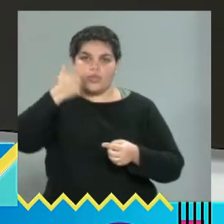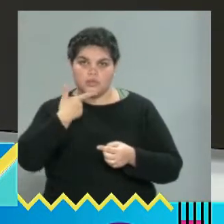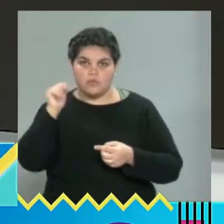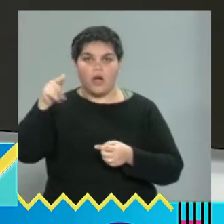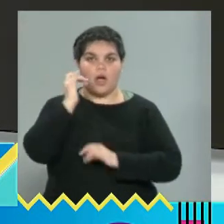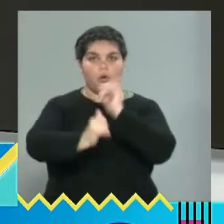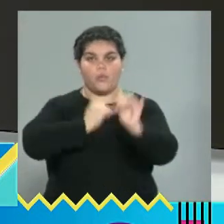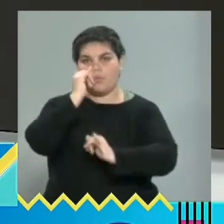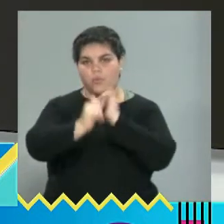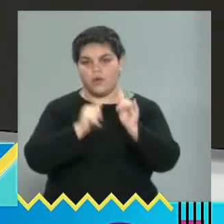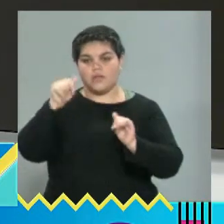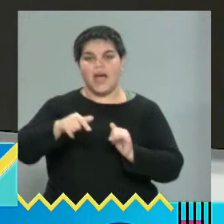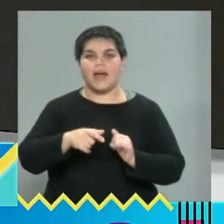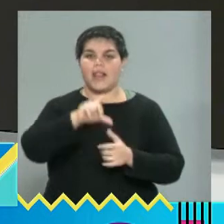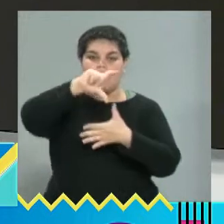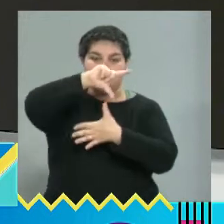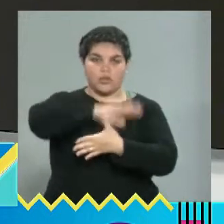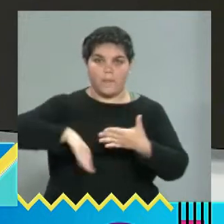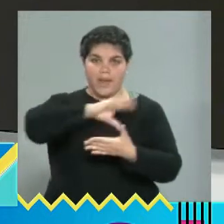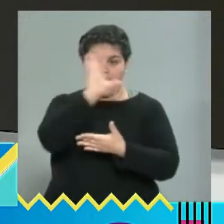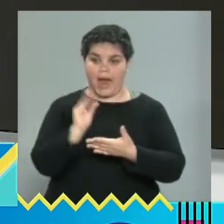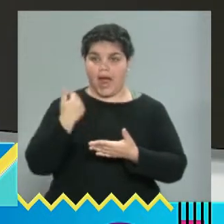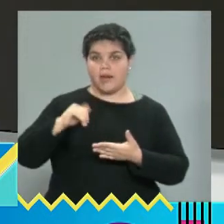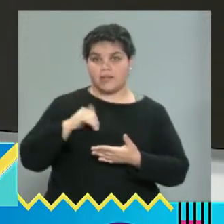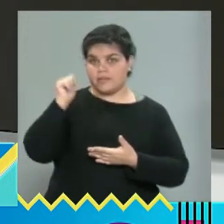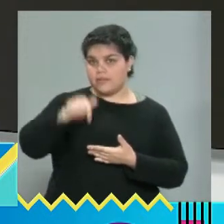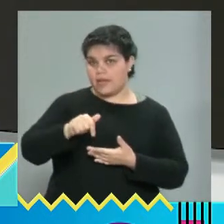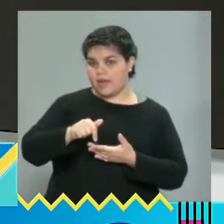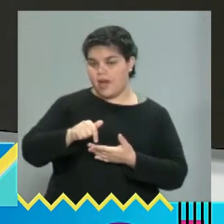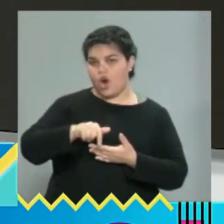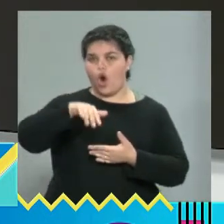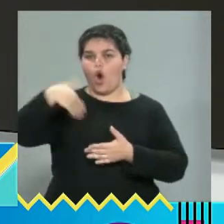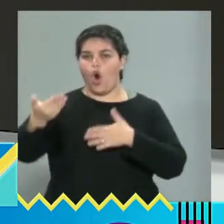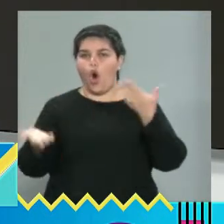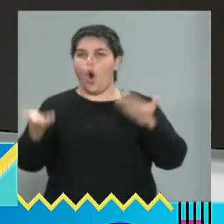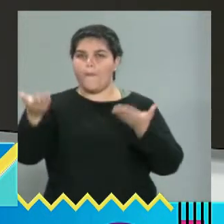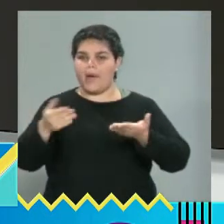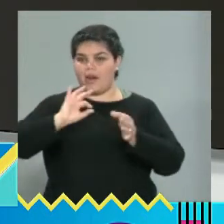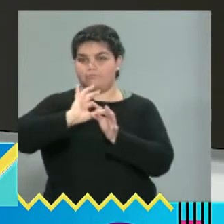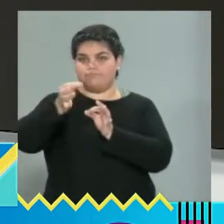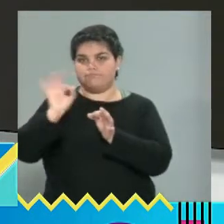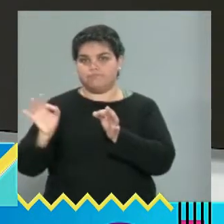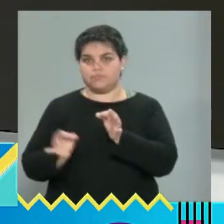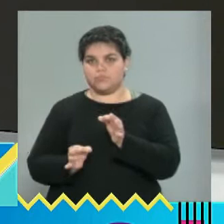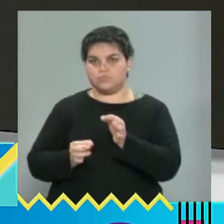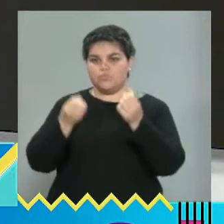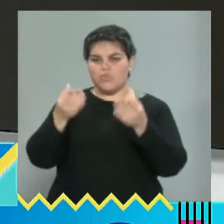termina siendo en Latinoamérica el más vulnerable en relación a sus vecinos, ¿sí? ¿Por qué se da esto? ¿Por qué esa vulnerabilidad argentina